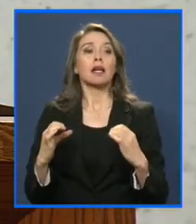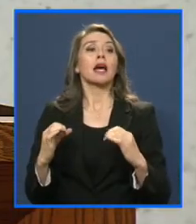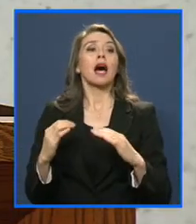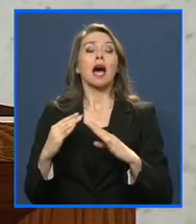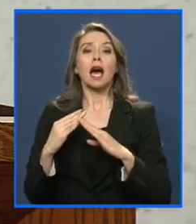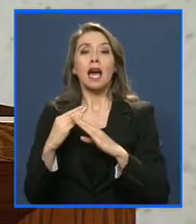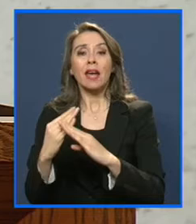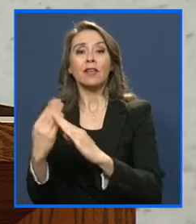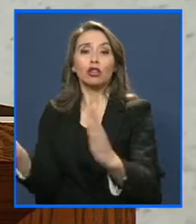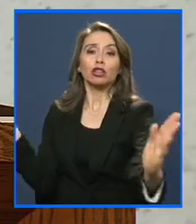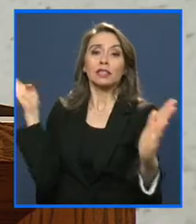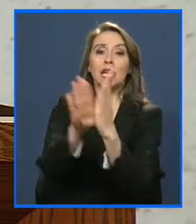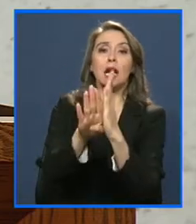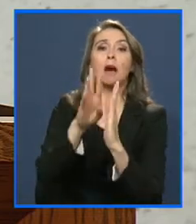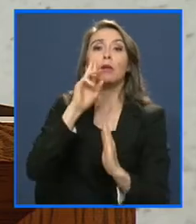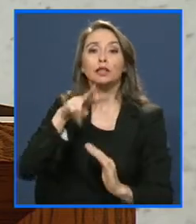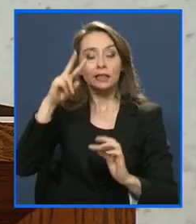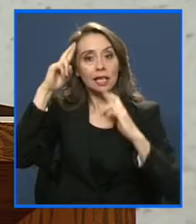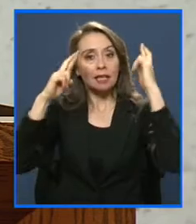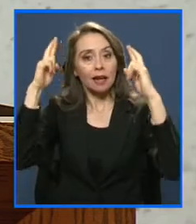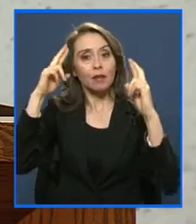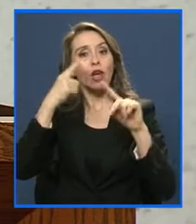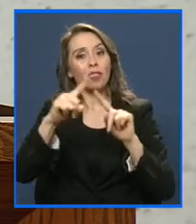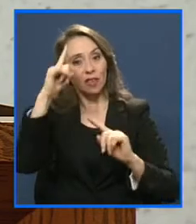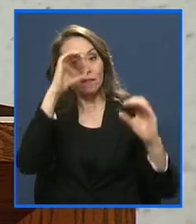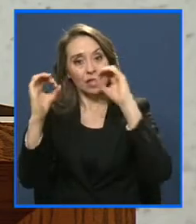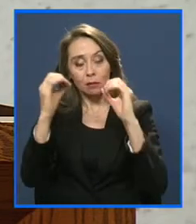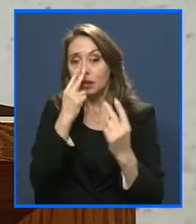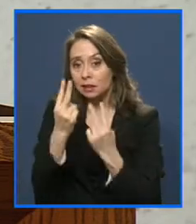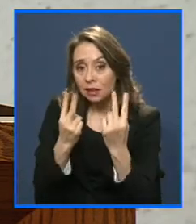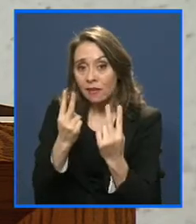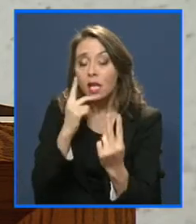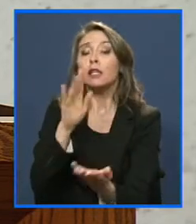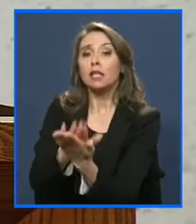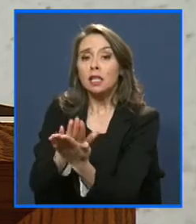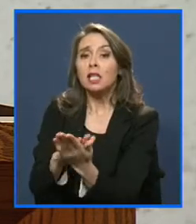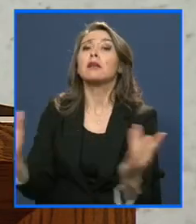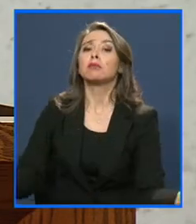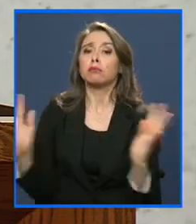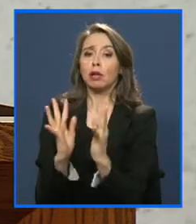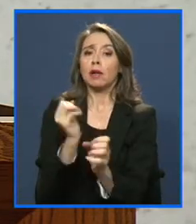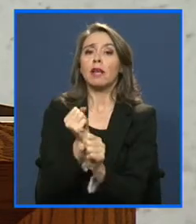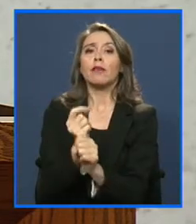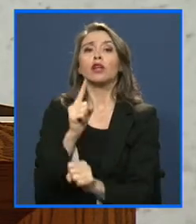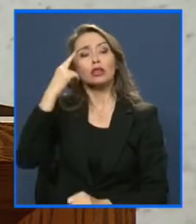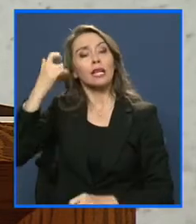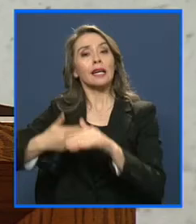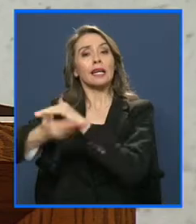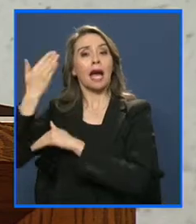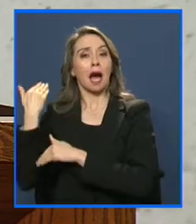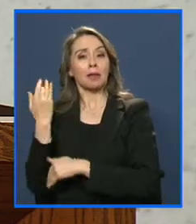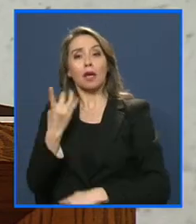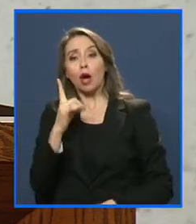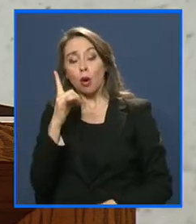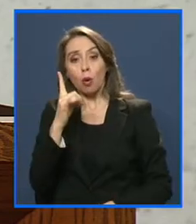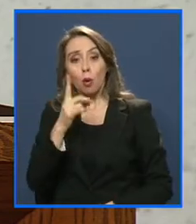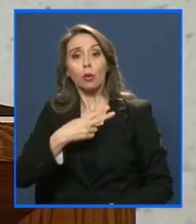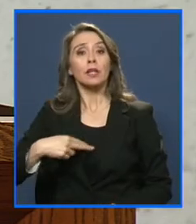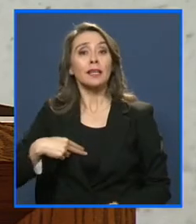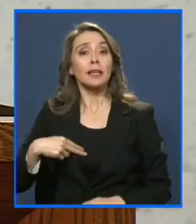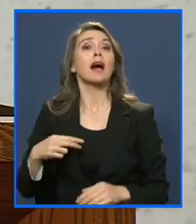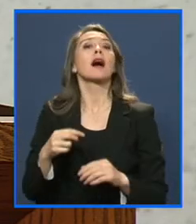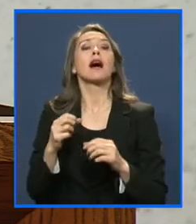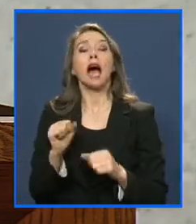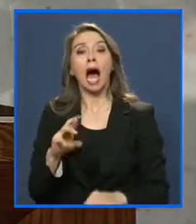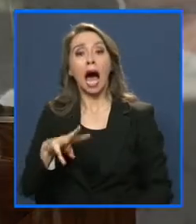sin reflexión porque sabemos que las diferencias se contactan y se trabajan no se suponen nuestra única arma es la permanente